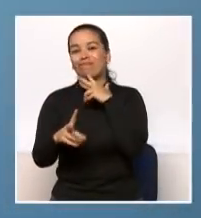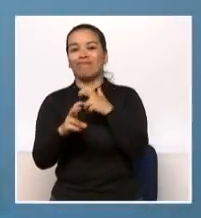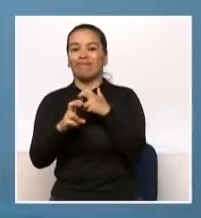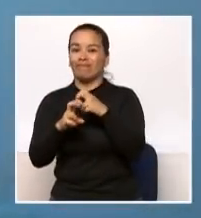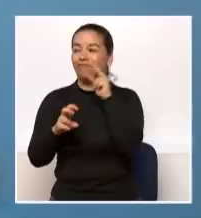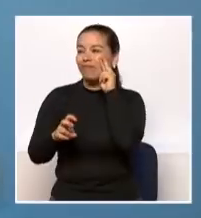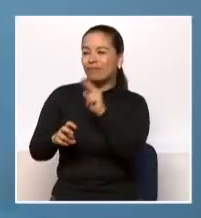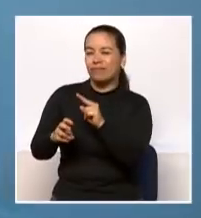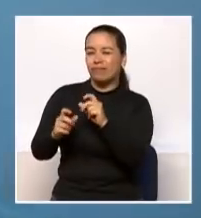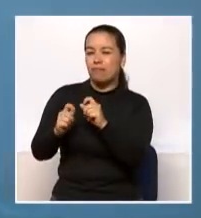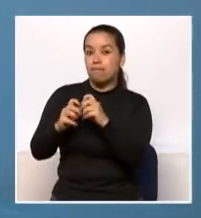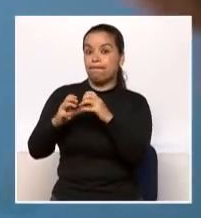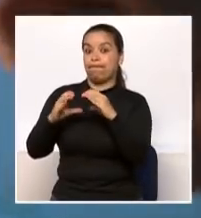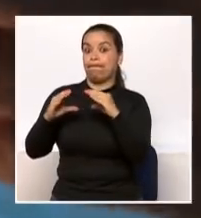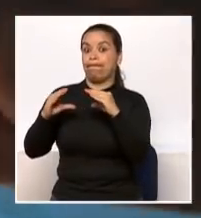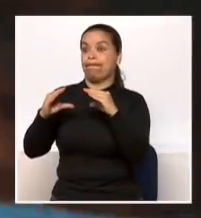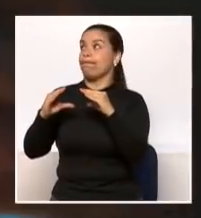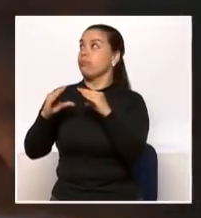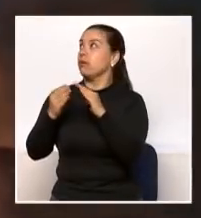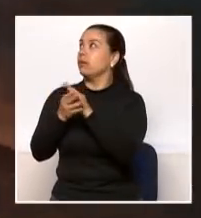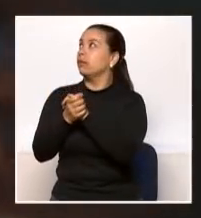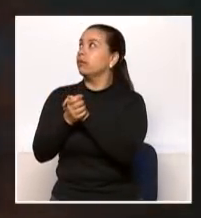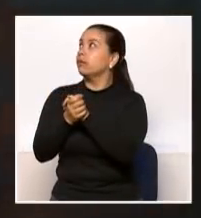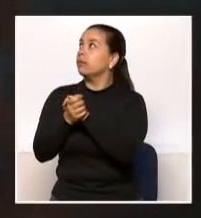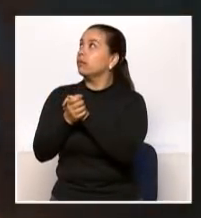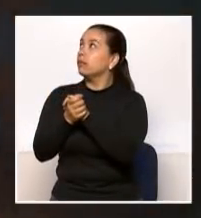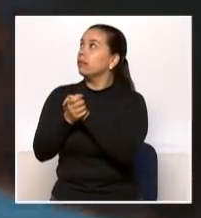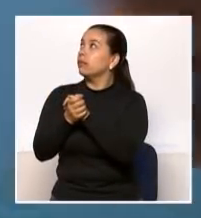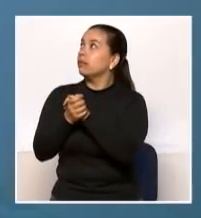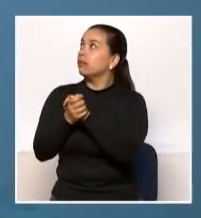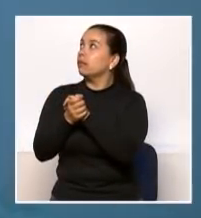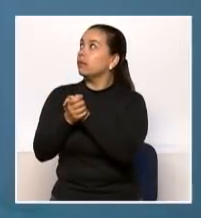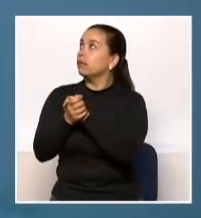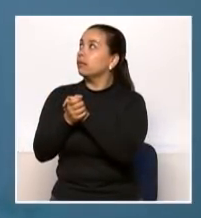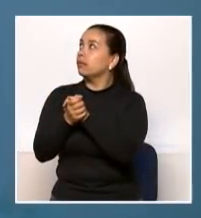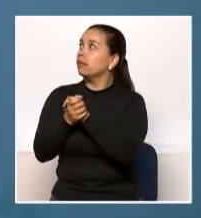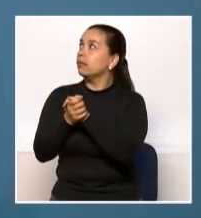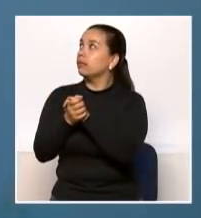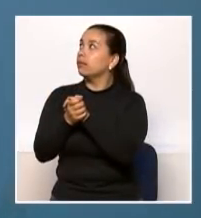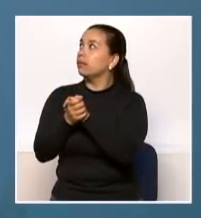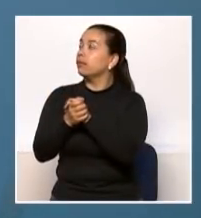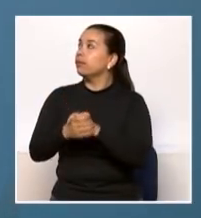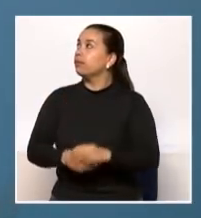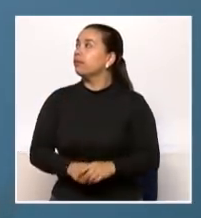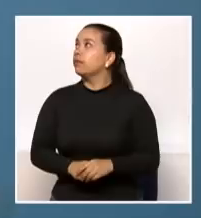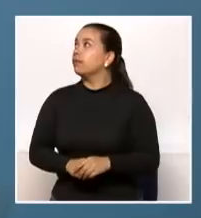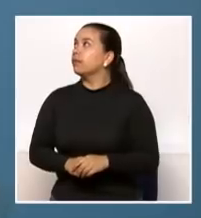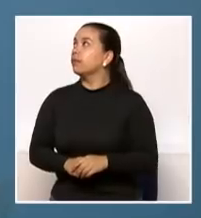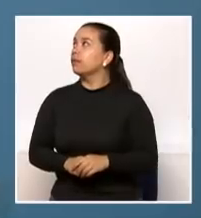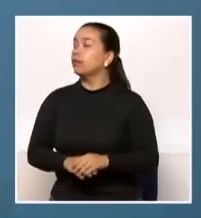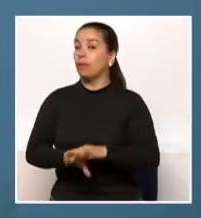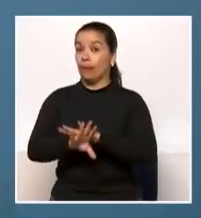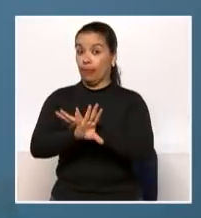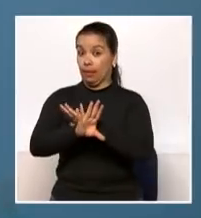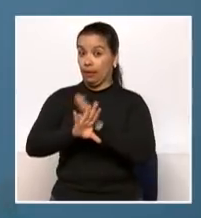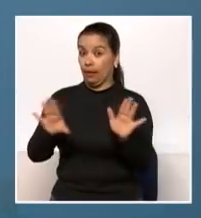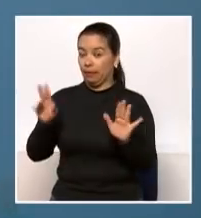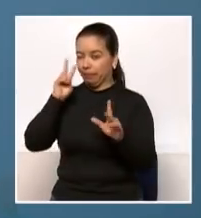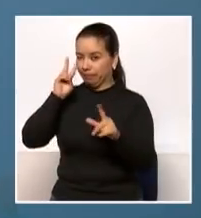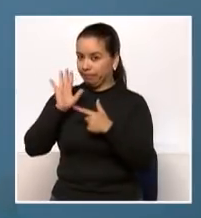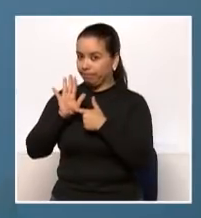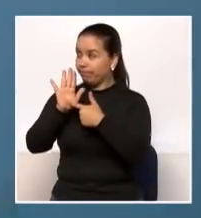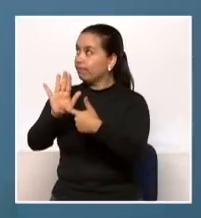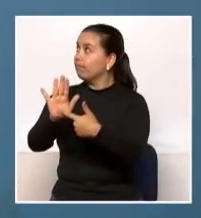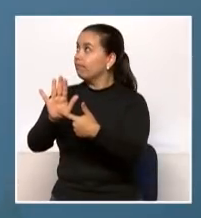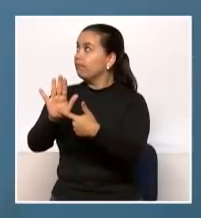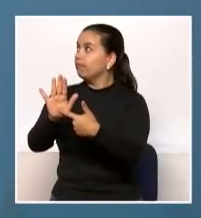muy gruesito, ¿cierto? Pero aquí podemos ver el páncreas de él y la cabeza y el cuello pancreático, ¿cierto? Vamos a mostrarle a la teleaudiencia lo